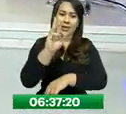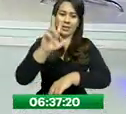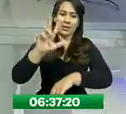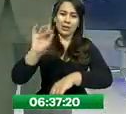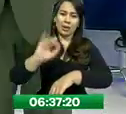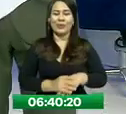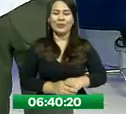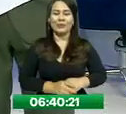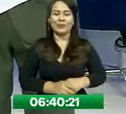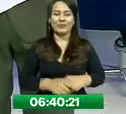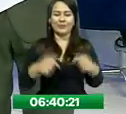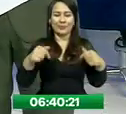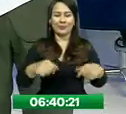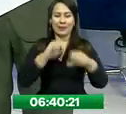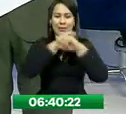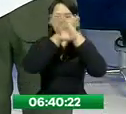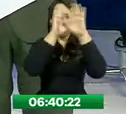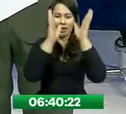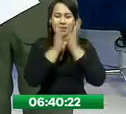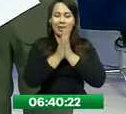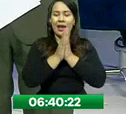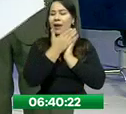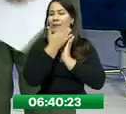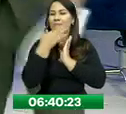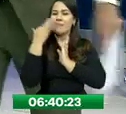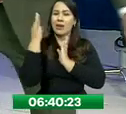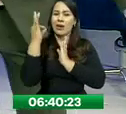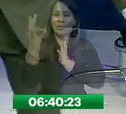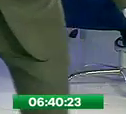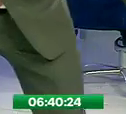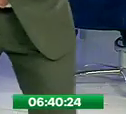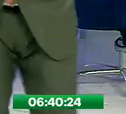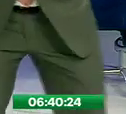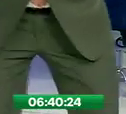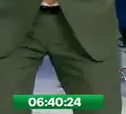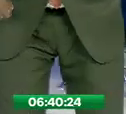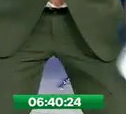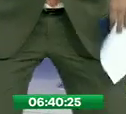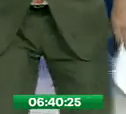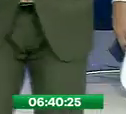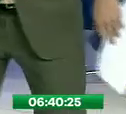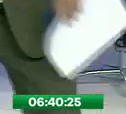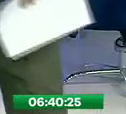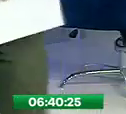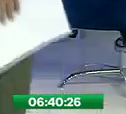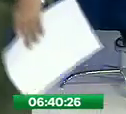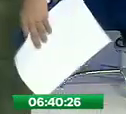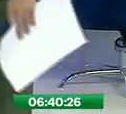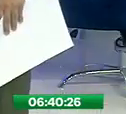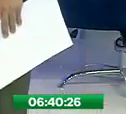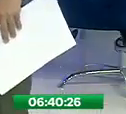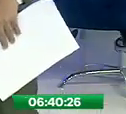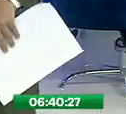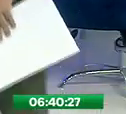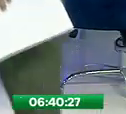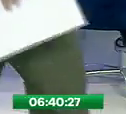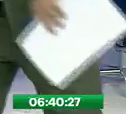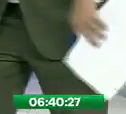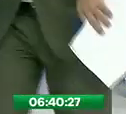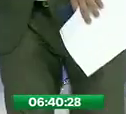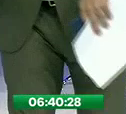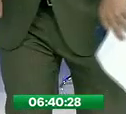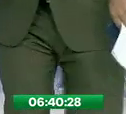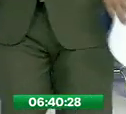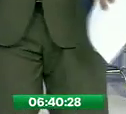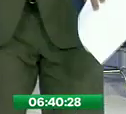38 minutos y ahora mañana, y ahora sí, lo más esperado. Aquellos por los que ustedes nos sintonizan cada mañana. Oiga, ¿qué está haciendo? El baile